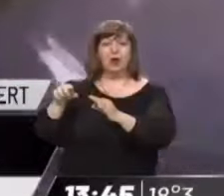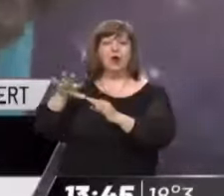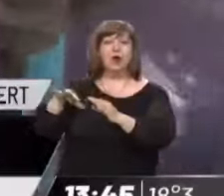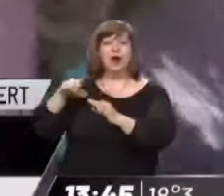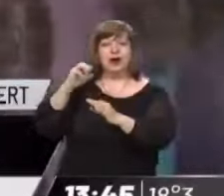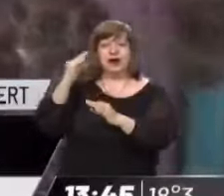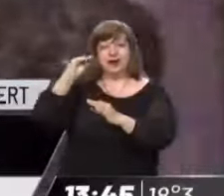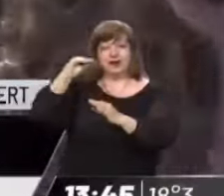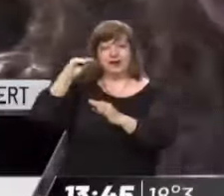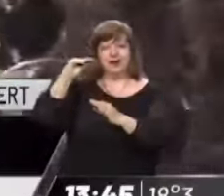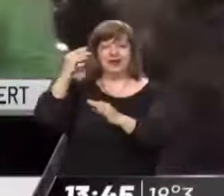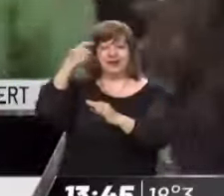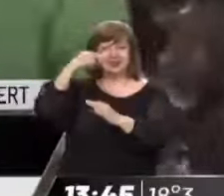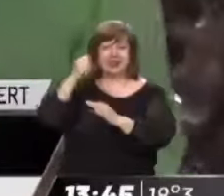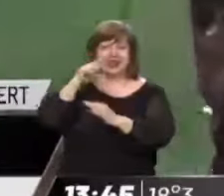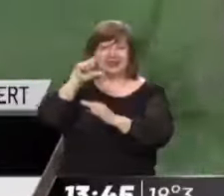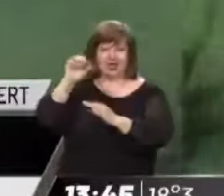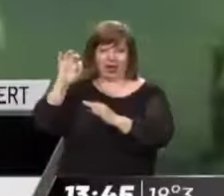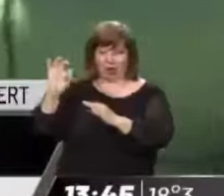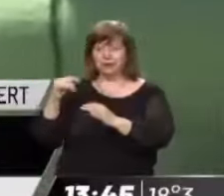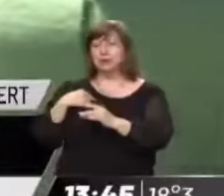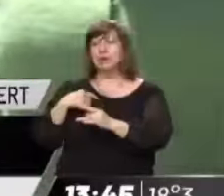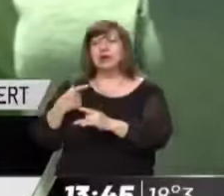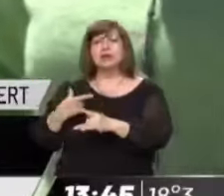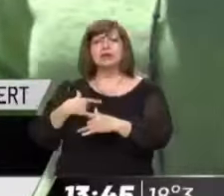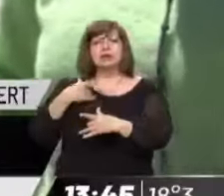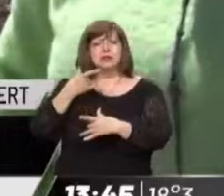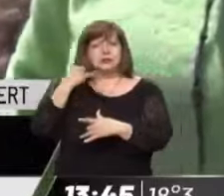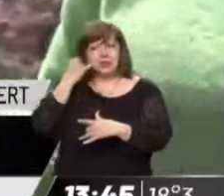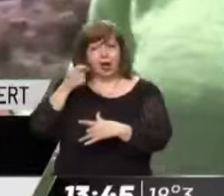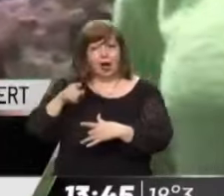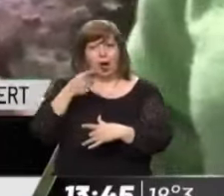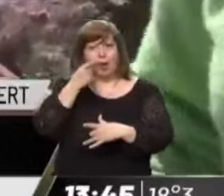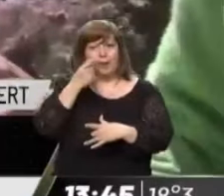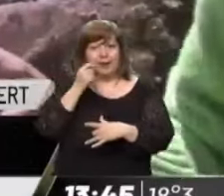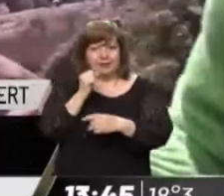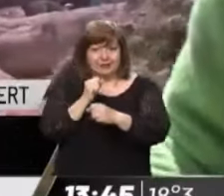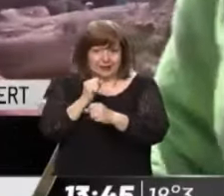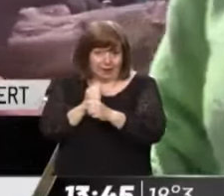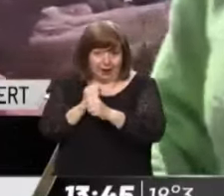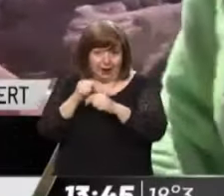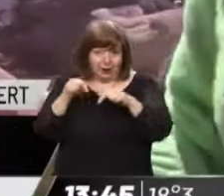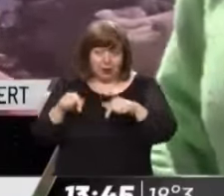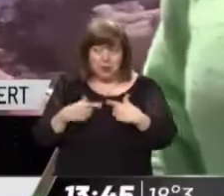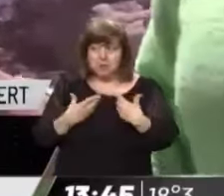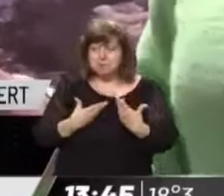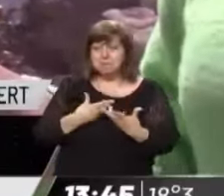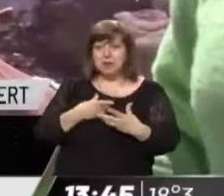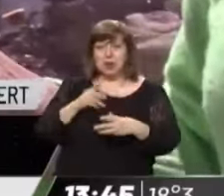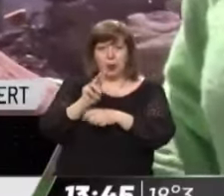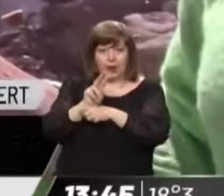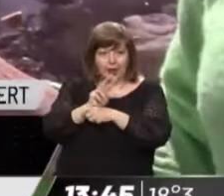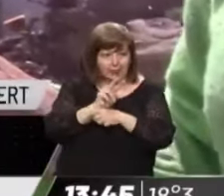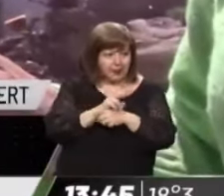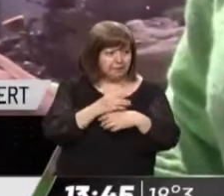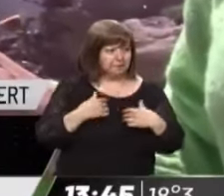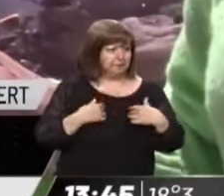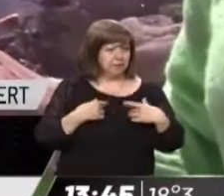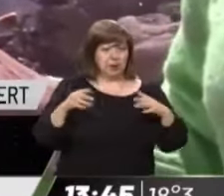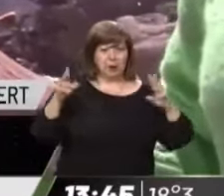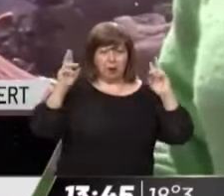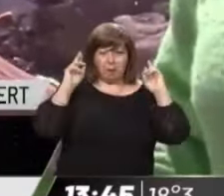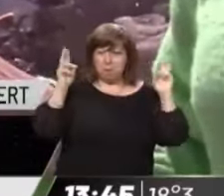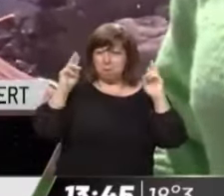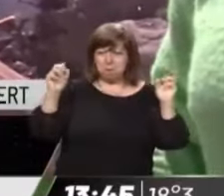momento pasada las 12 de la noche nos informa que sintió un gran ruido asustó eh se acercó a ver qué